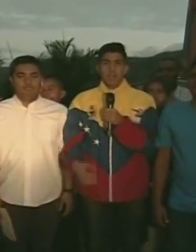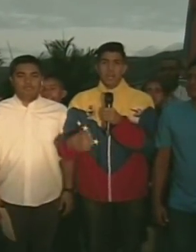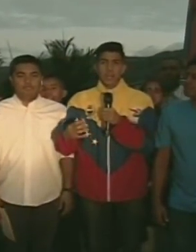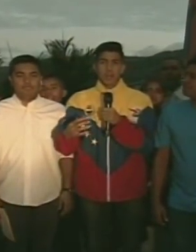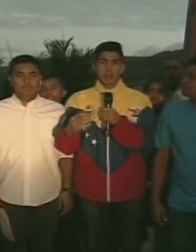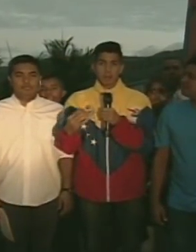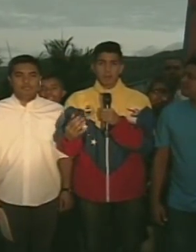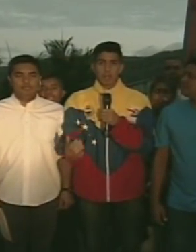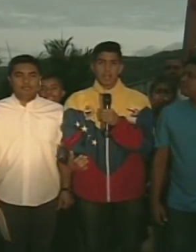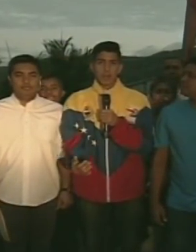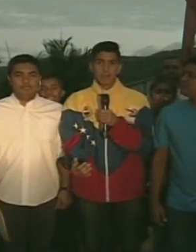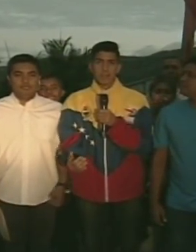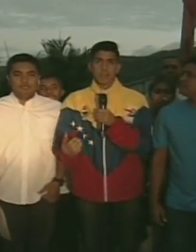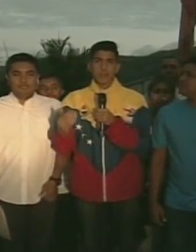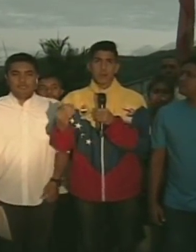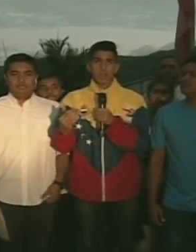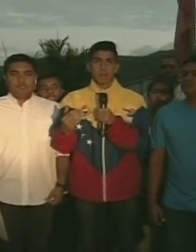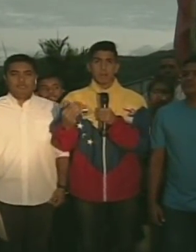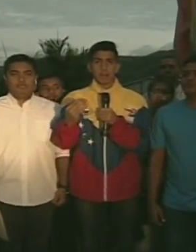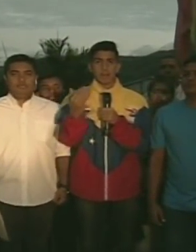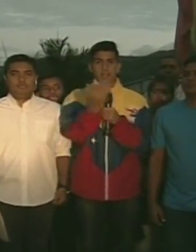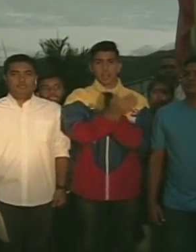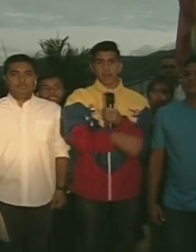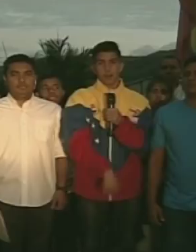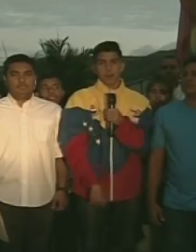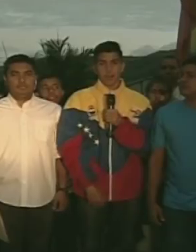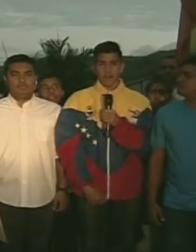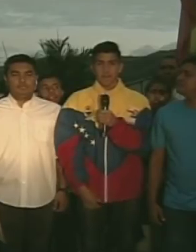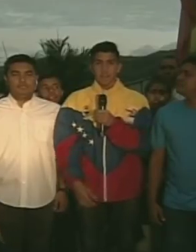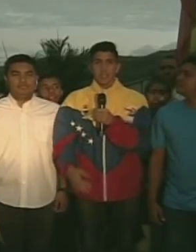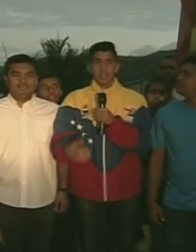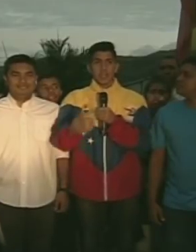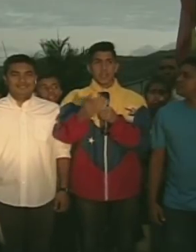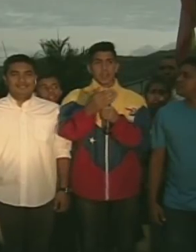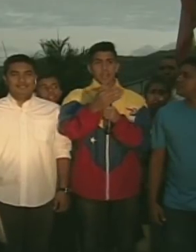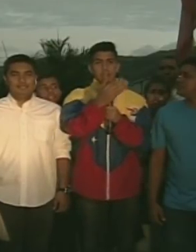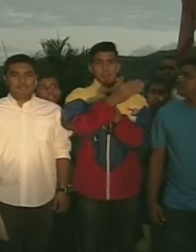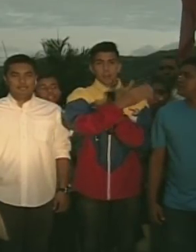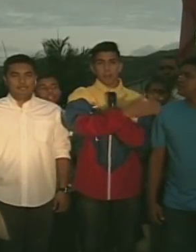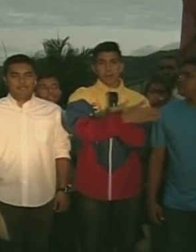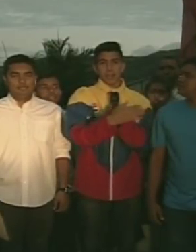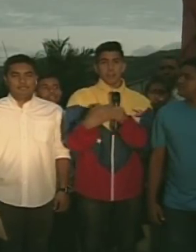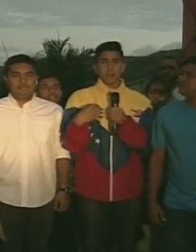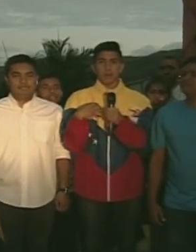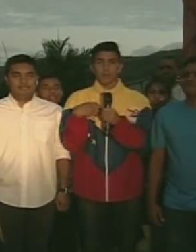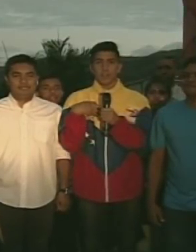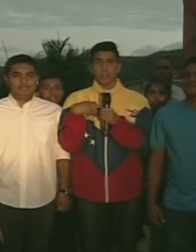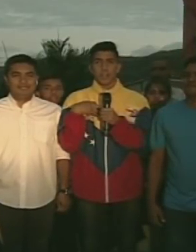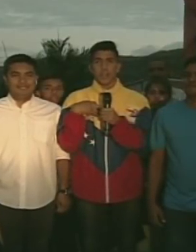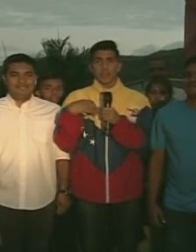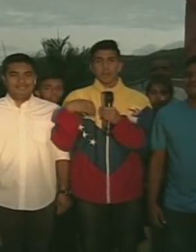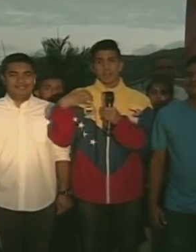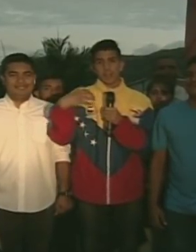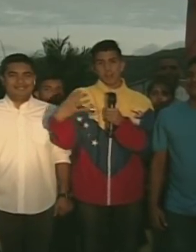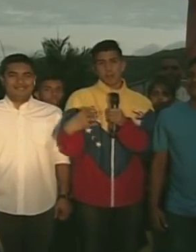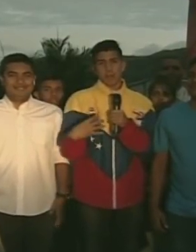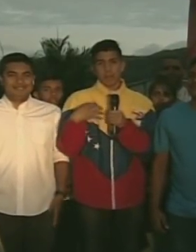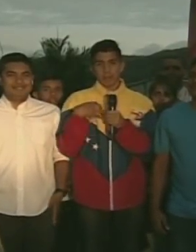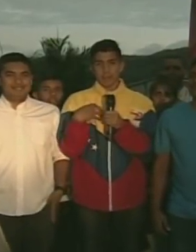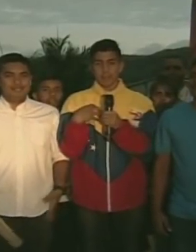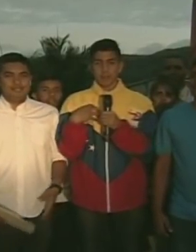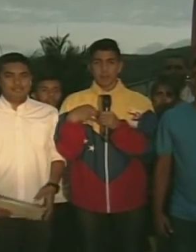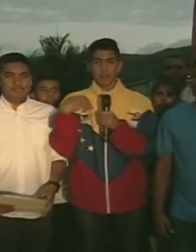comuna. Lo primero que le quiero decir es que yo vi la primera vez que Chávez vino para acá, y desde que él vino para acá me